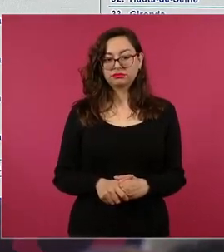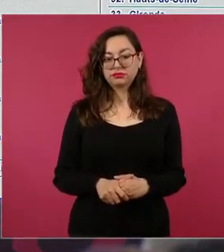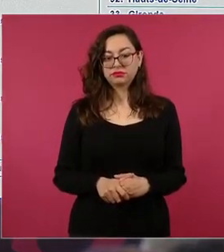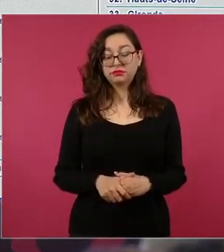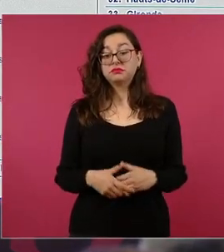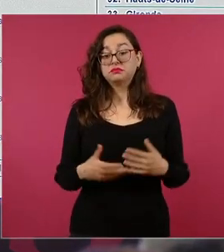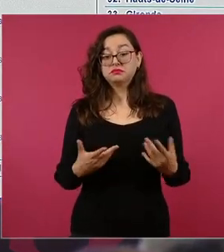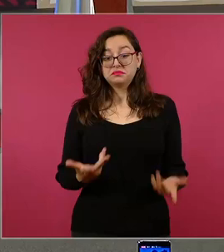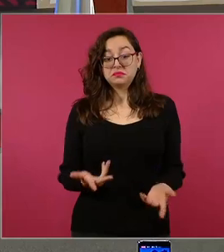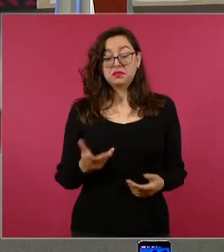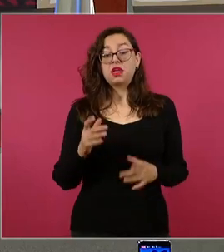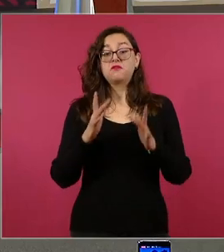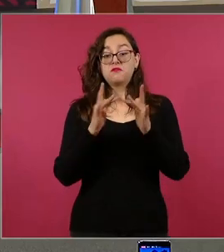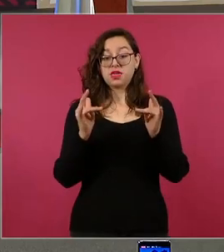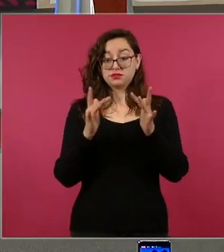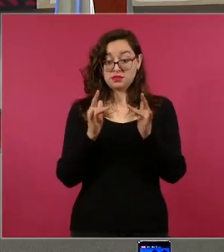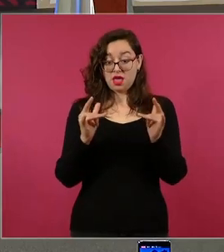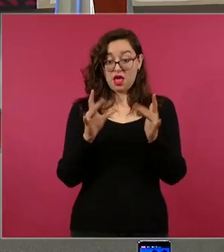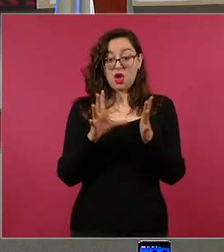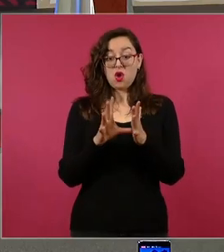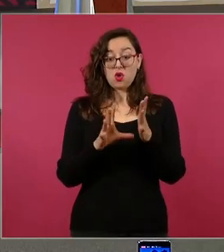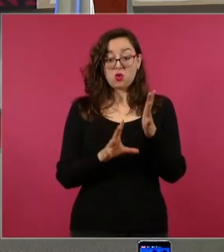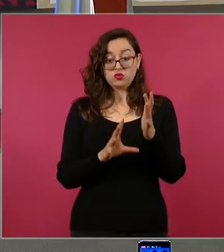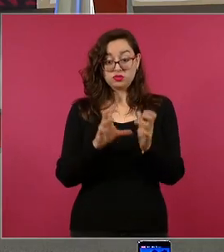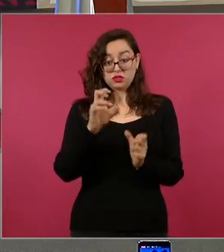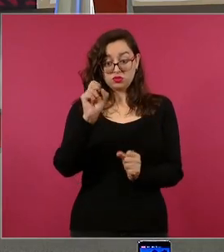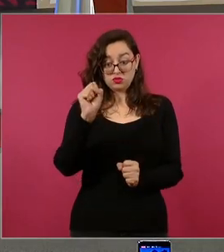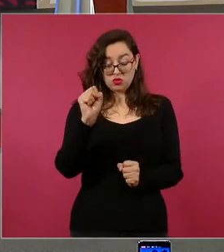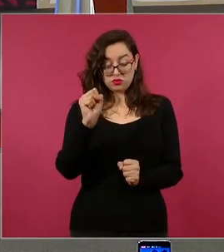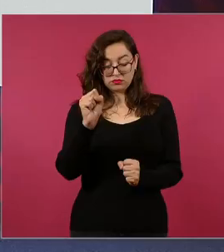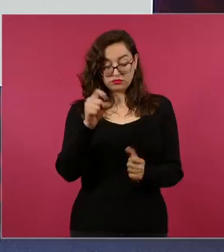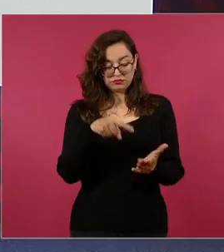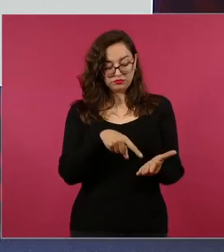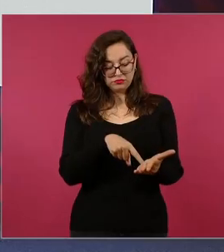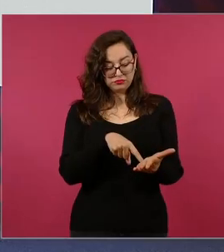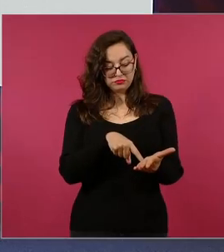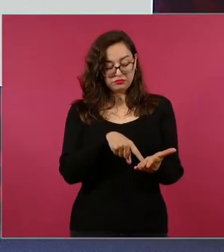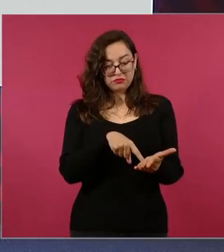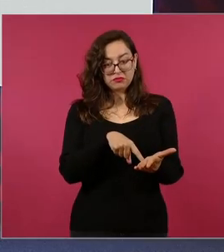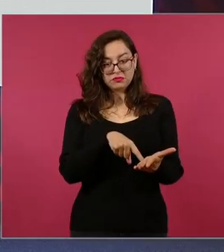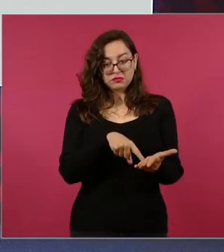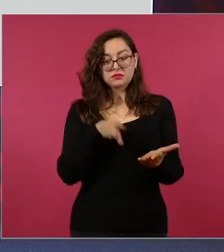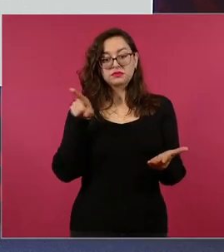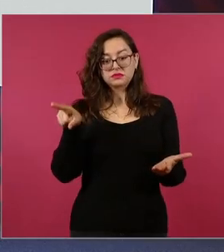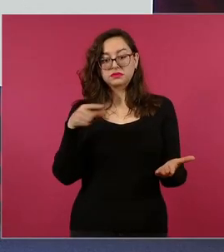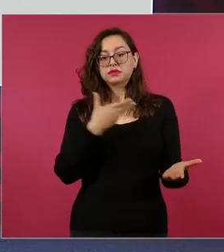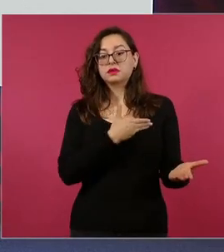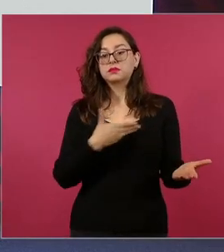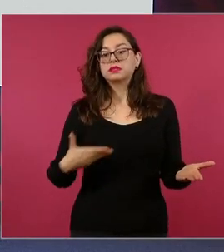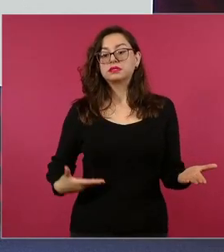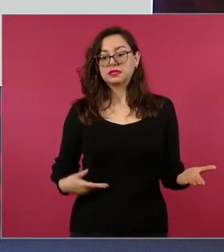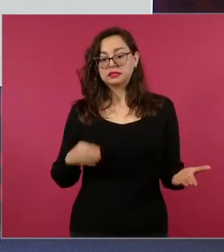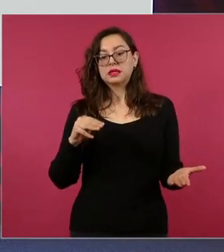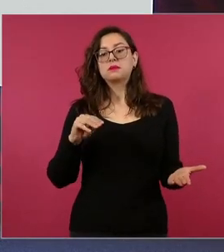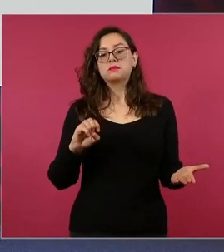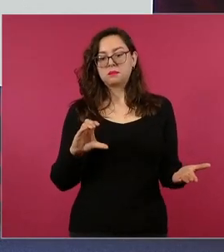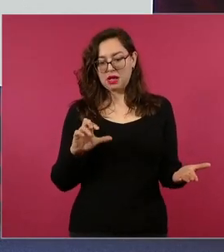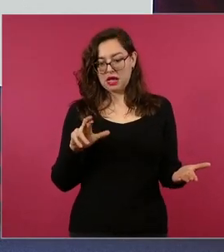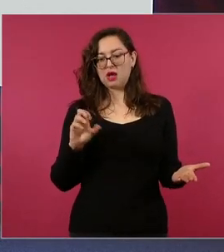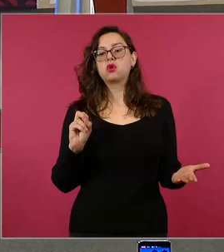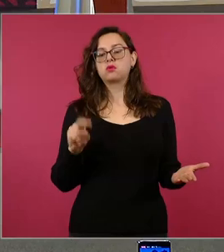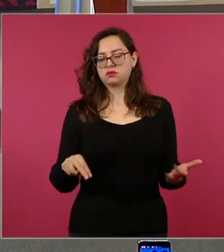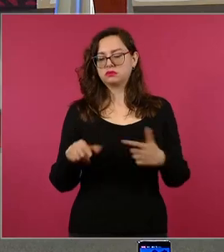Constitución francesa, puede continuar el presidente Macron, pero